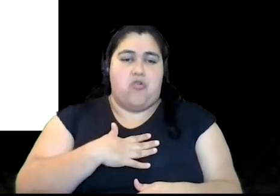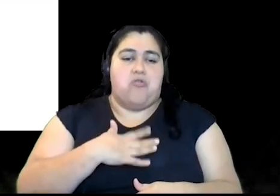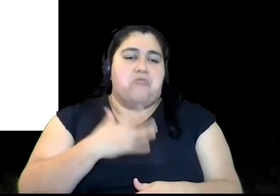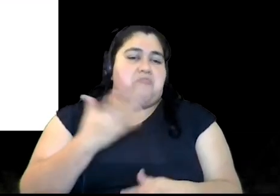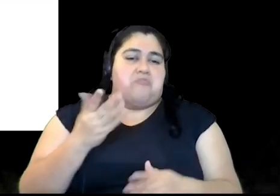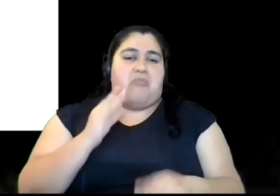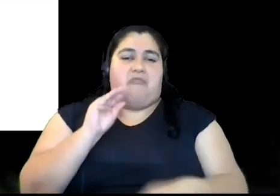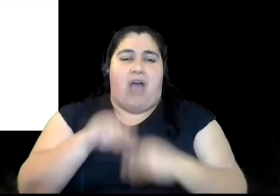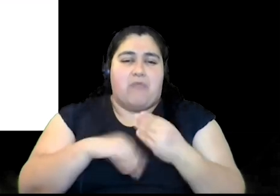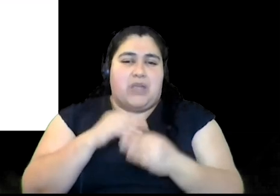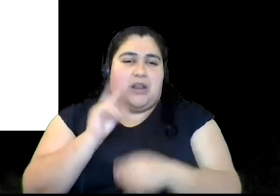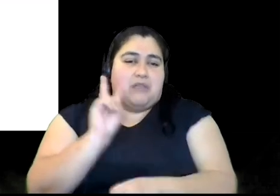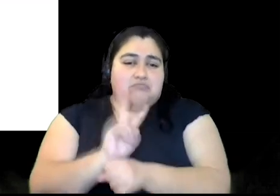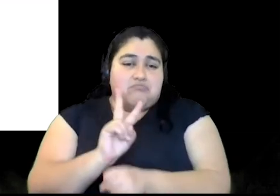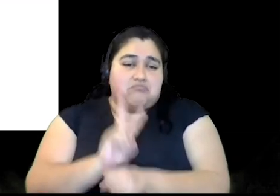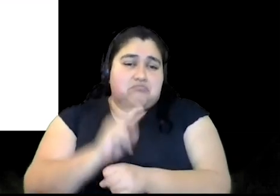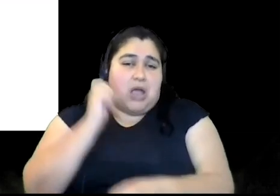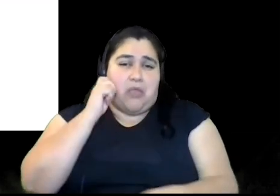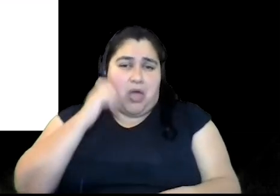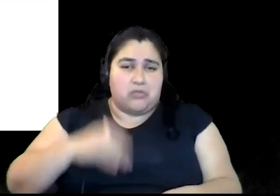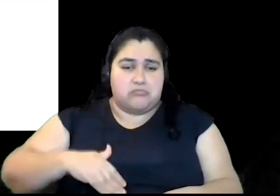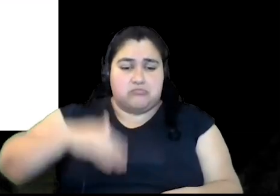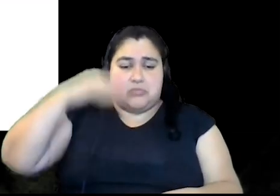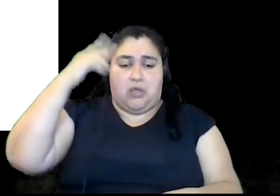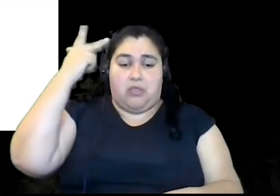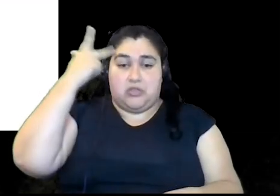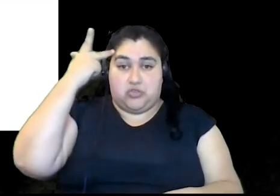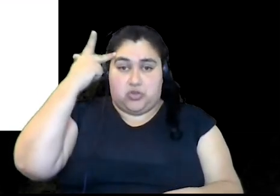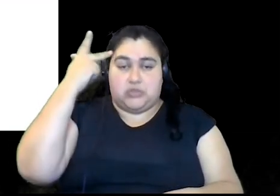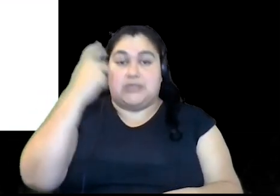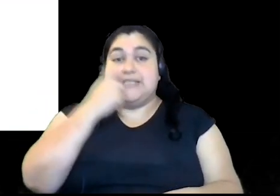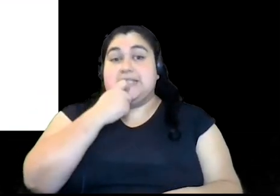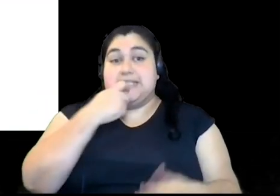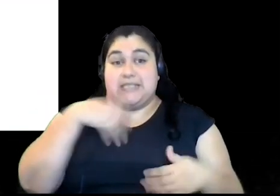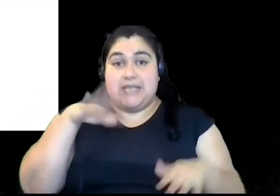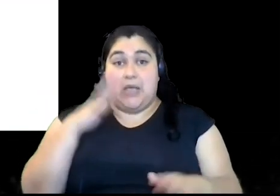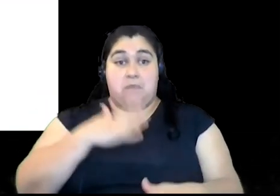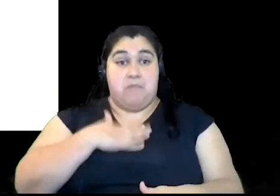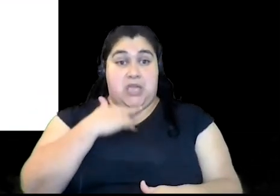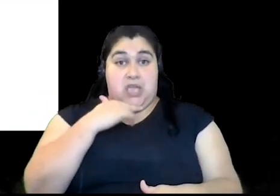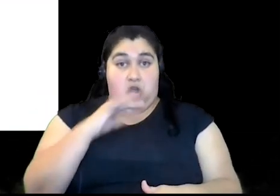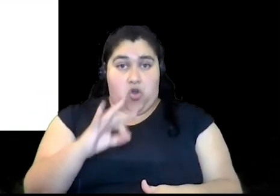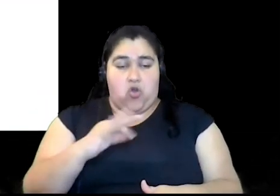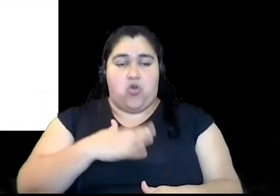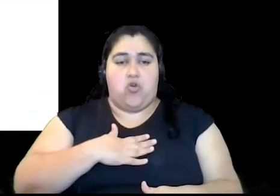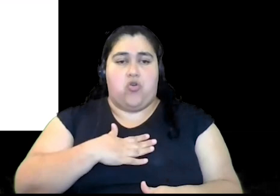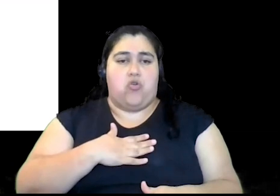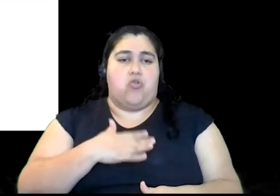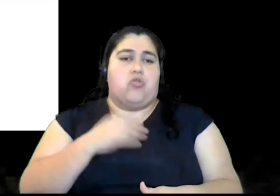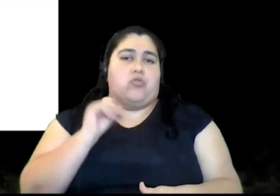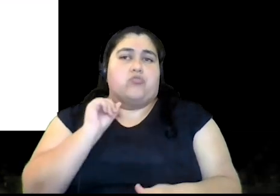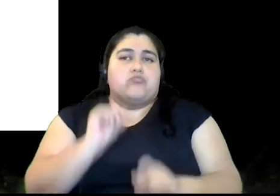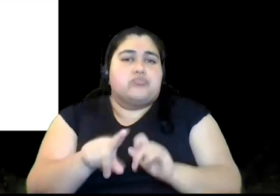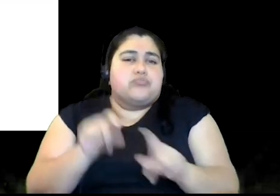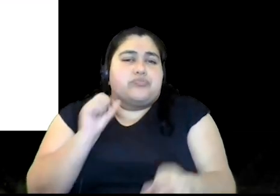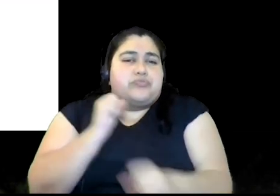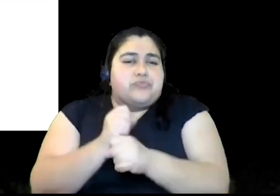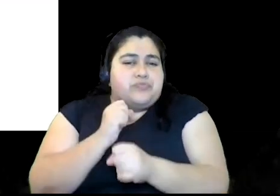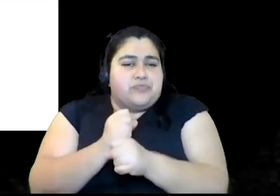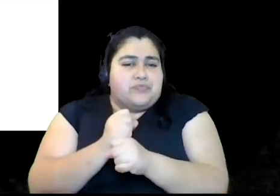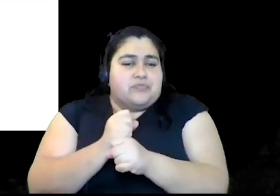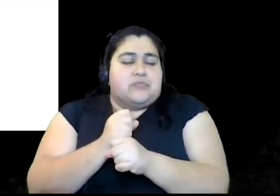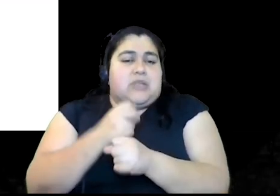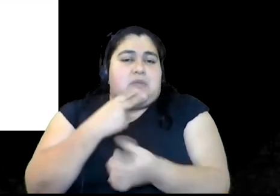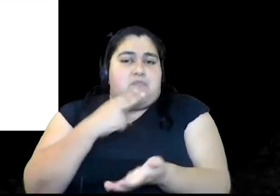las cargas de familia hasta 18 años, pero si mi hijo no obtiene rentas propias y